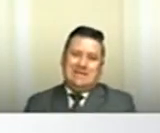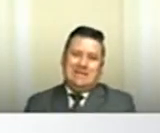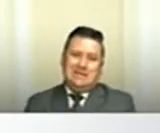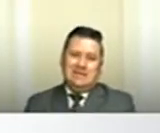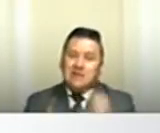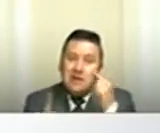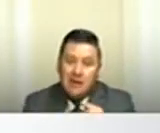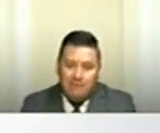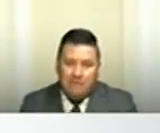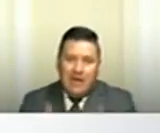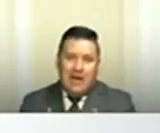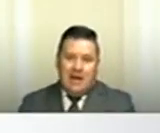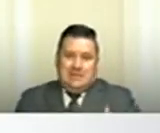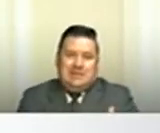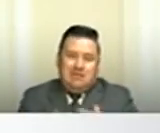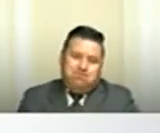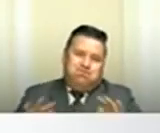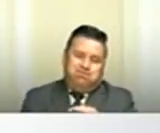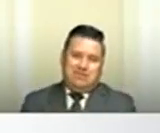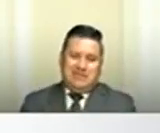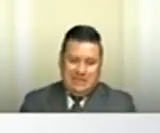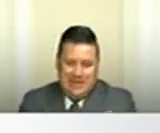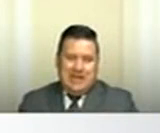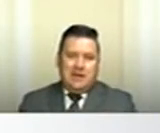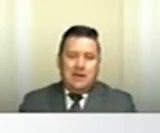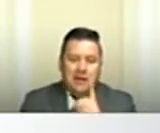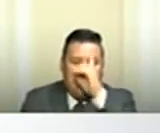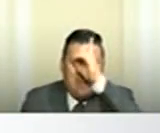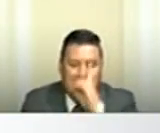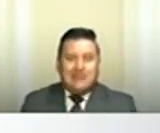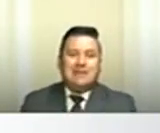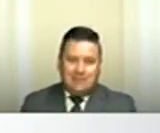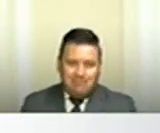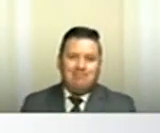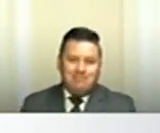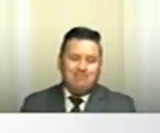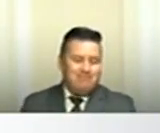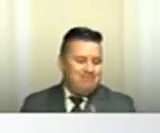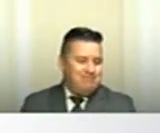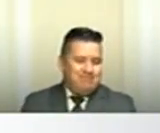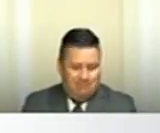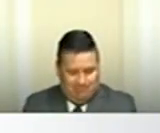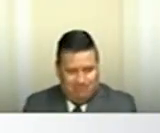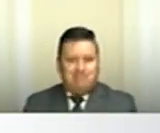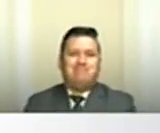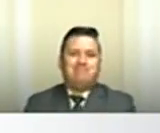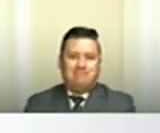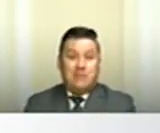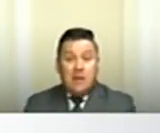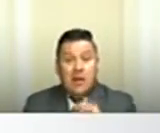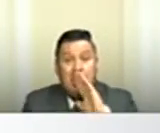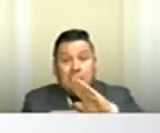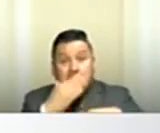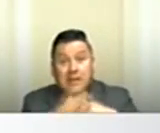la vida, por la salud. Y es la decisión de mantener después